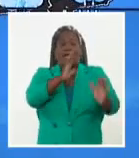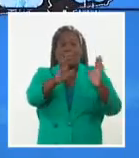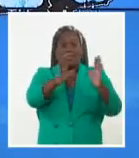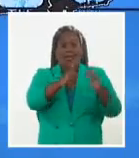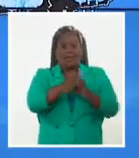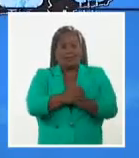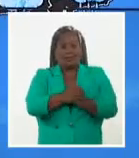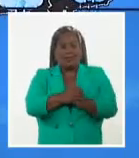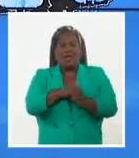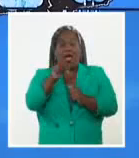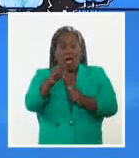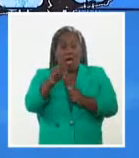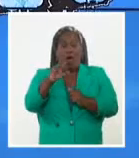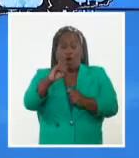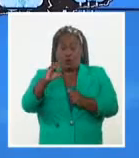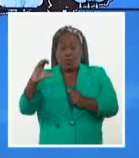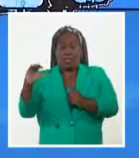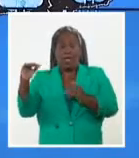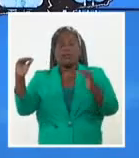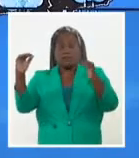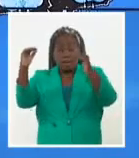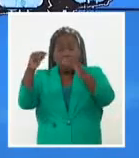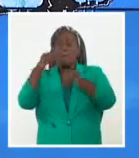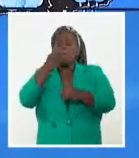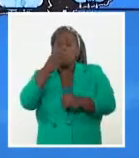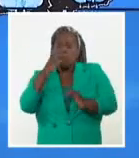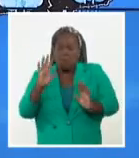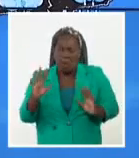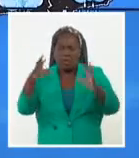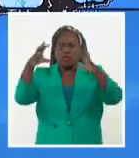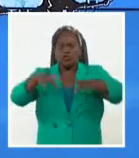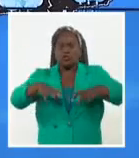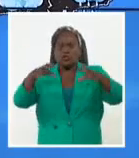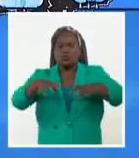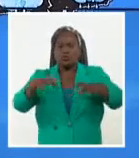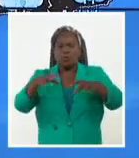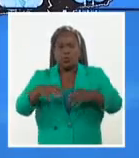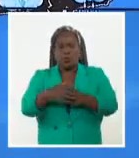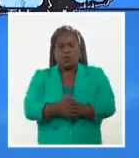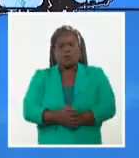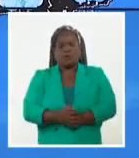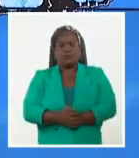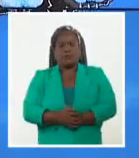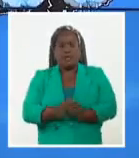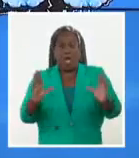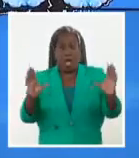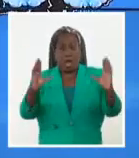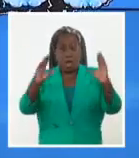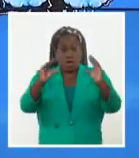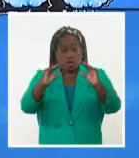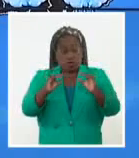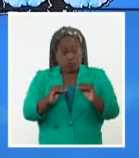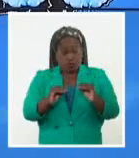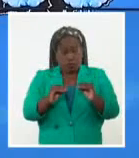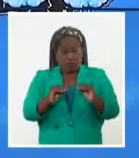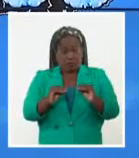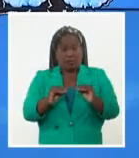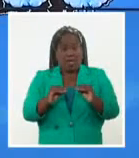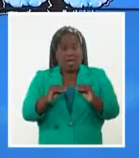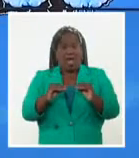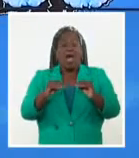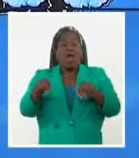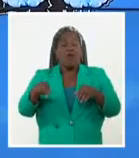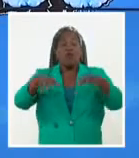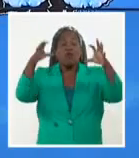la posibilidad de algún nublado de manera ocasional, con lluvias ligeras hacia zonas de la costa norte. Por la noche van a continuar los nublados